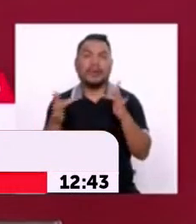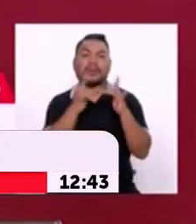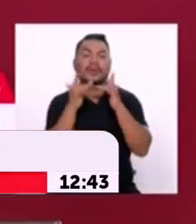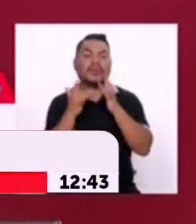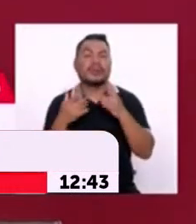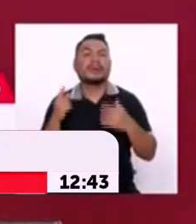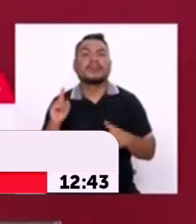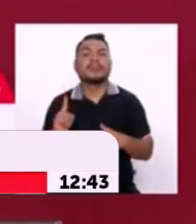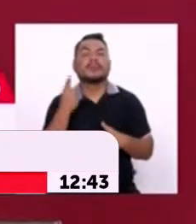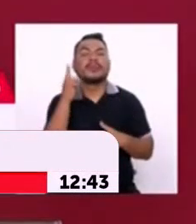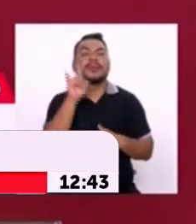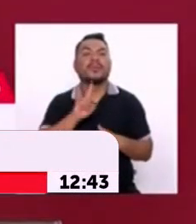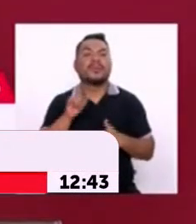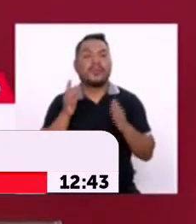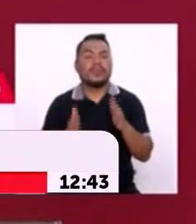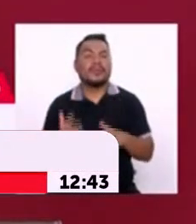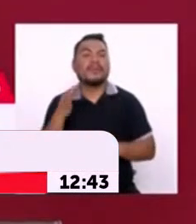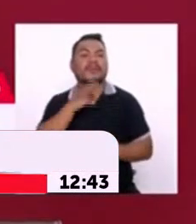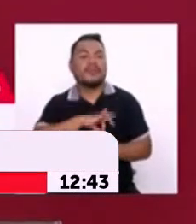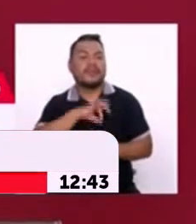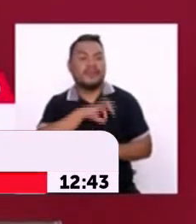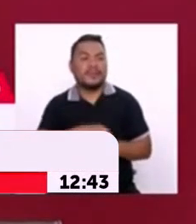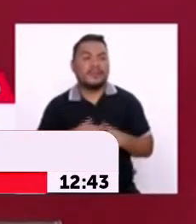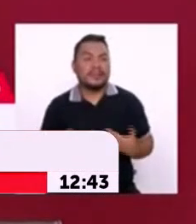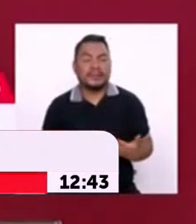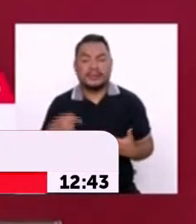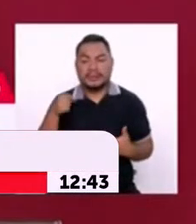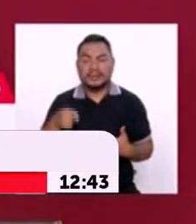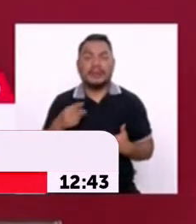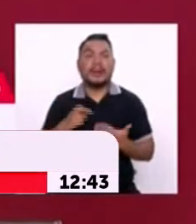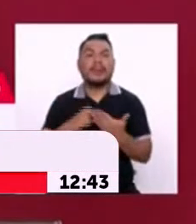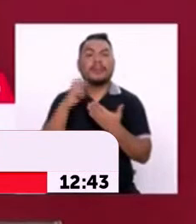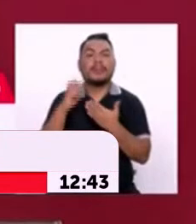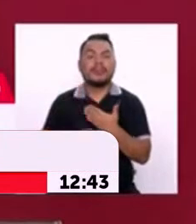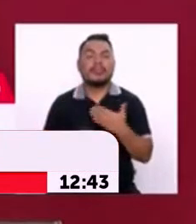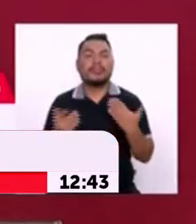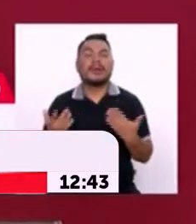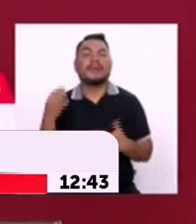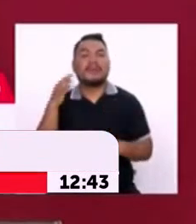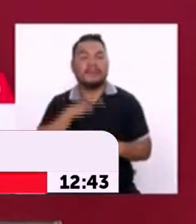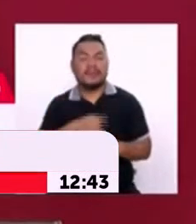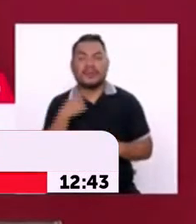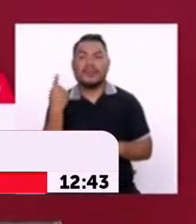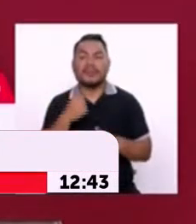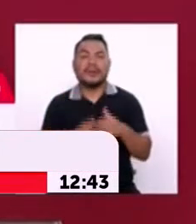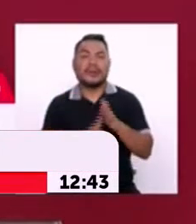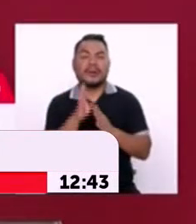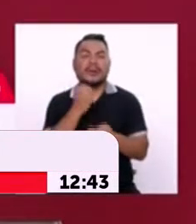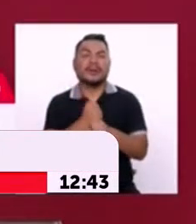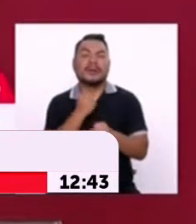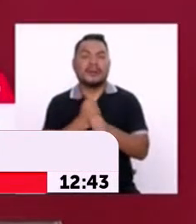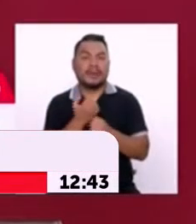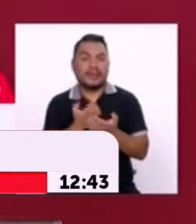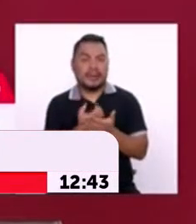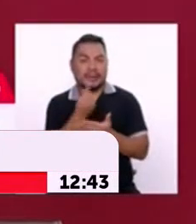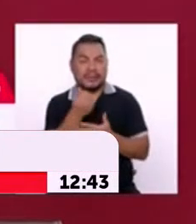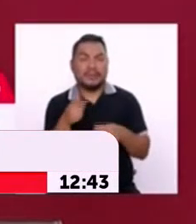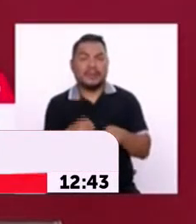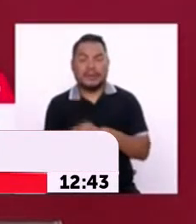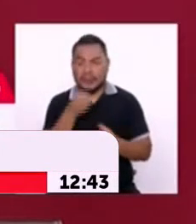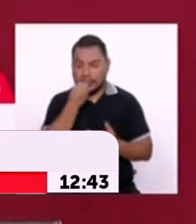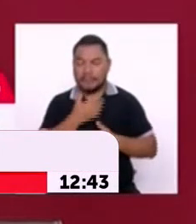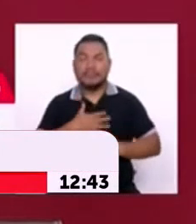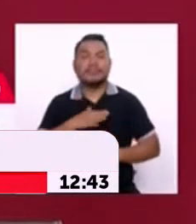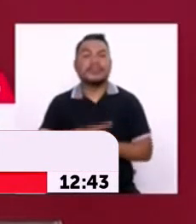la conexión de los primeros usuarios beneficiarios de este programa en favor de la reactivación económica